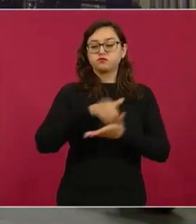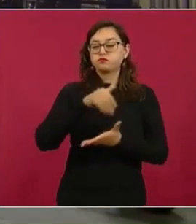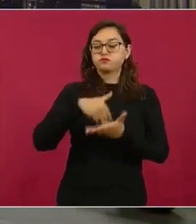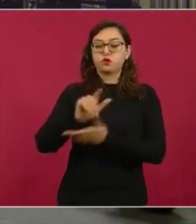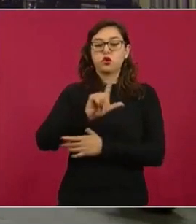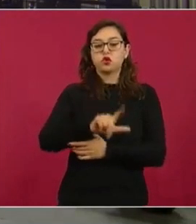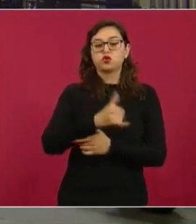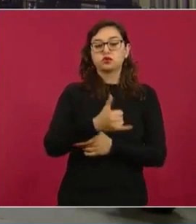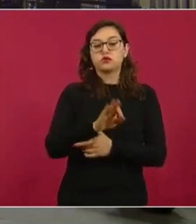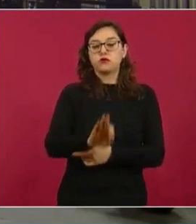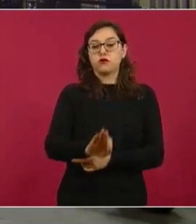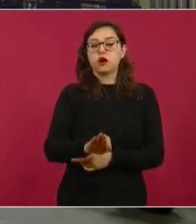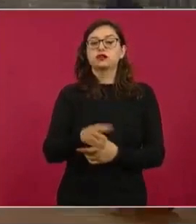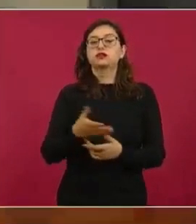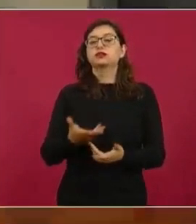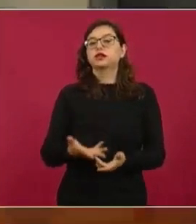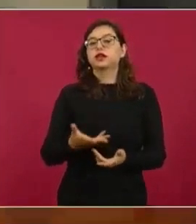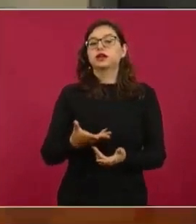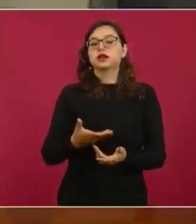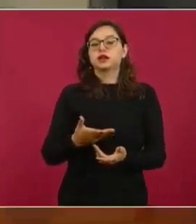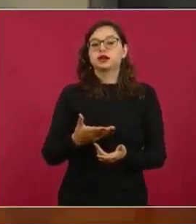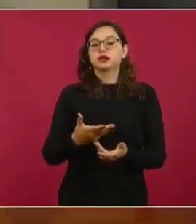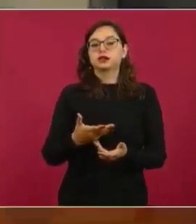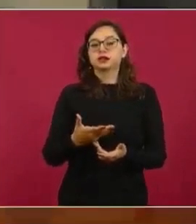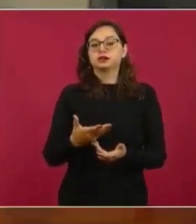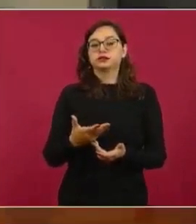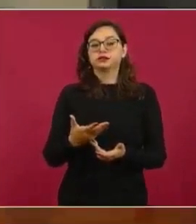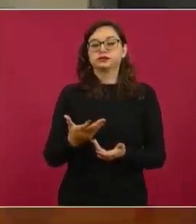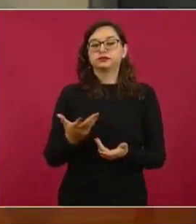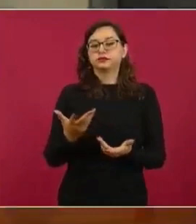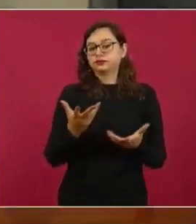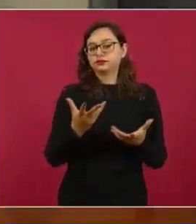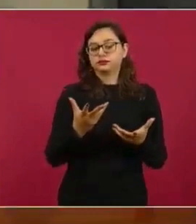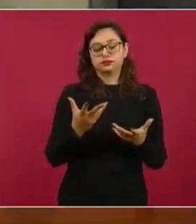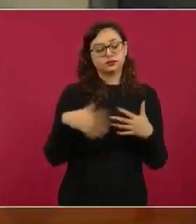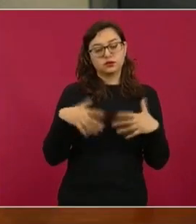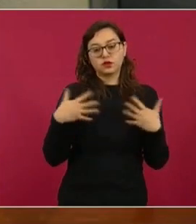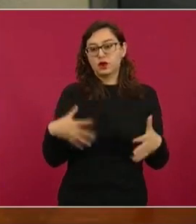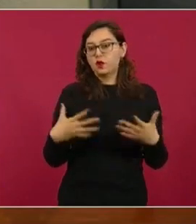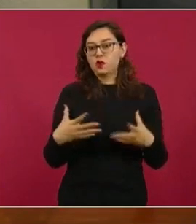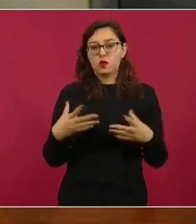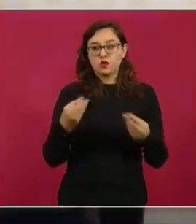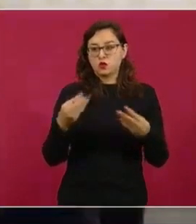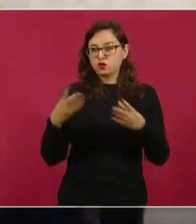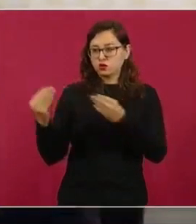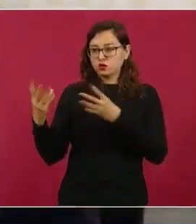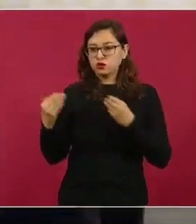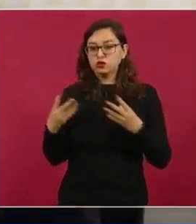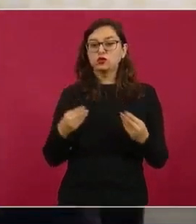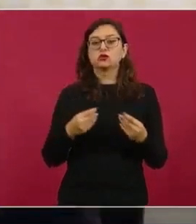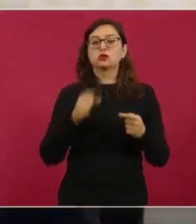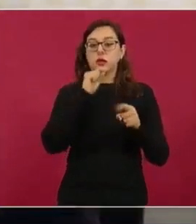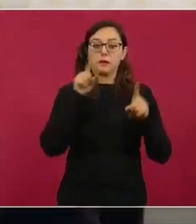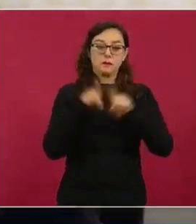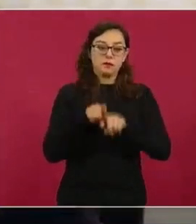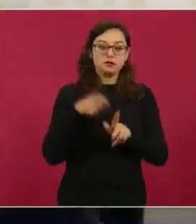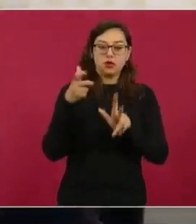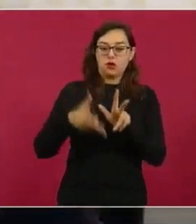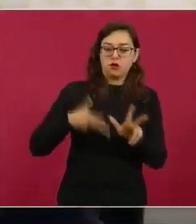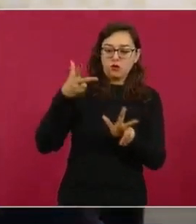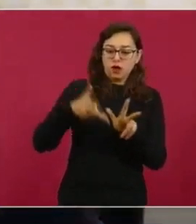Fuerza del Centro, y se trabaja con lo mismo en el caso de